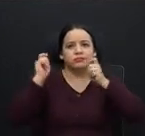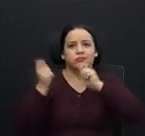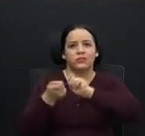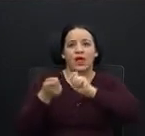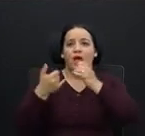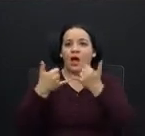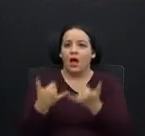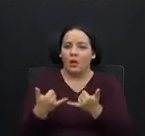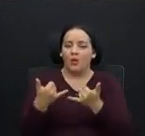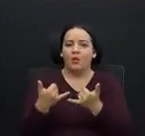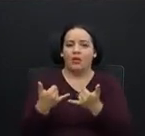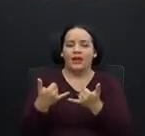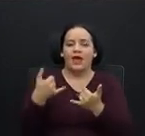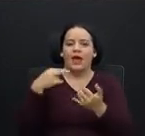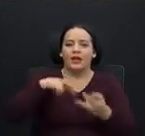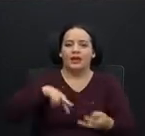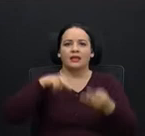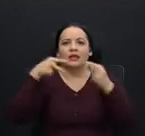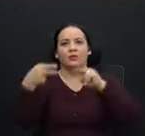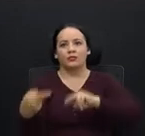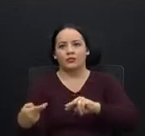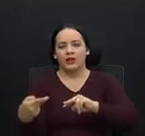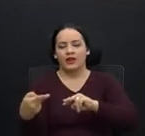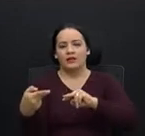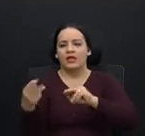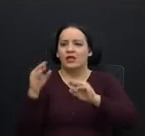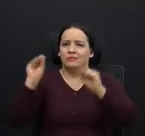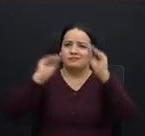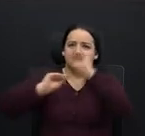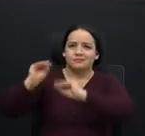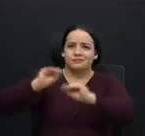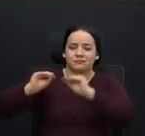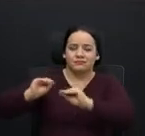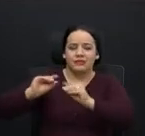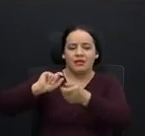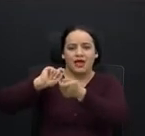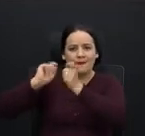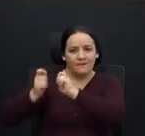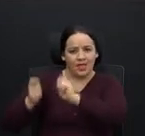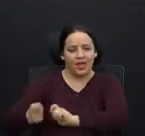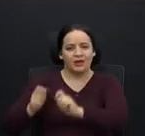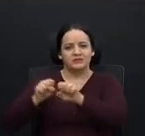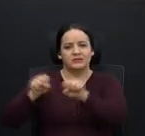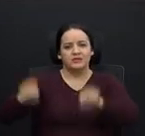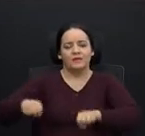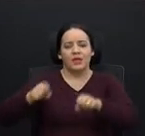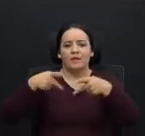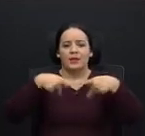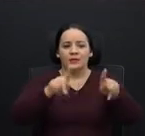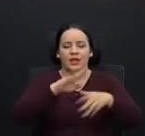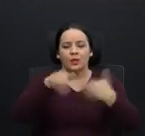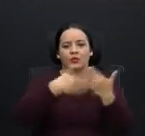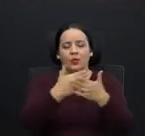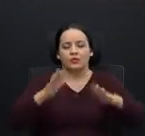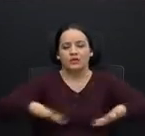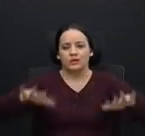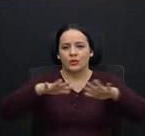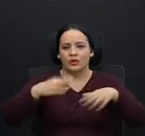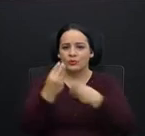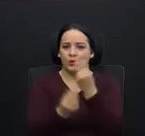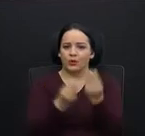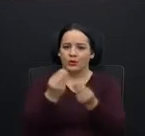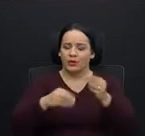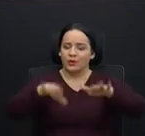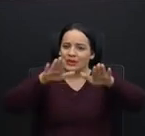a la llave a la inversa para poder aflojar los sistemas y permitirle a todos los sectores productivos